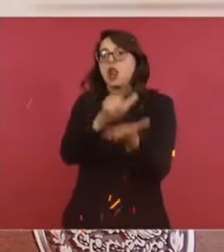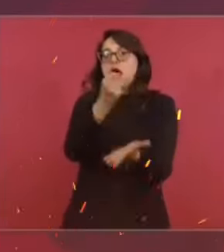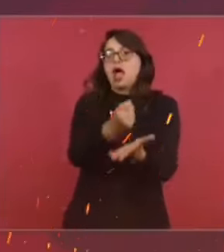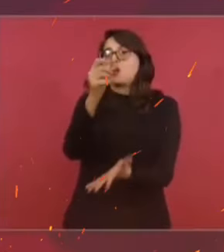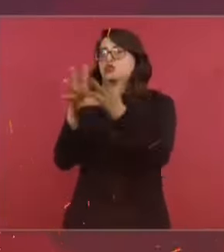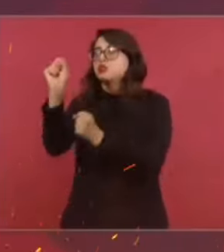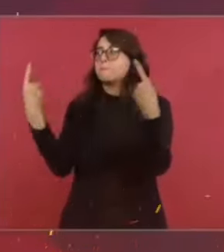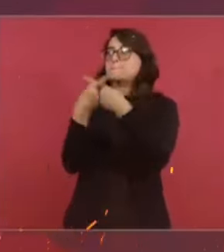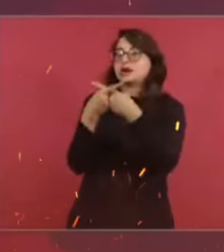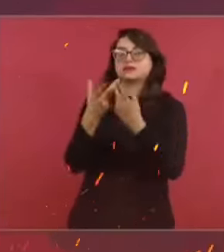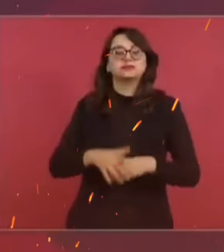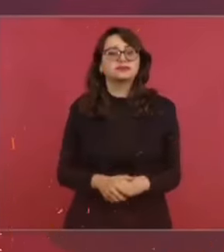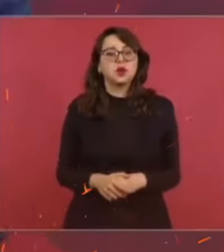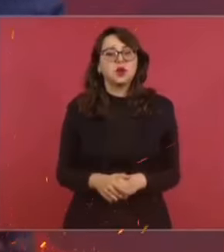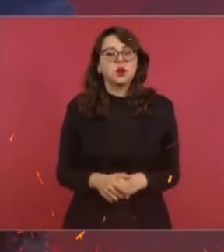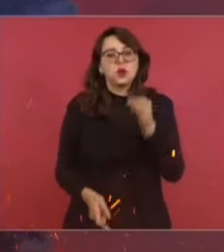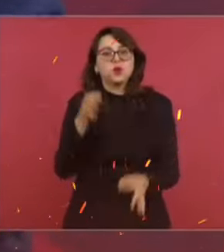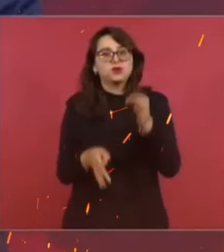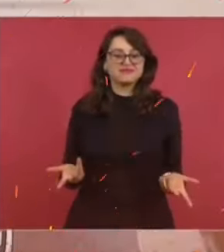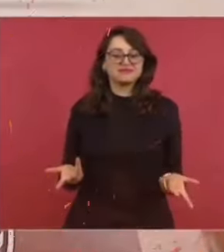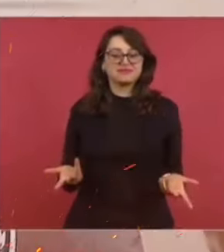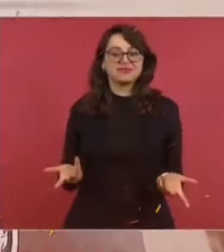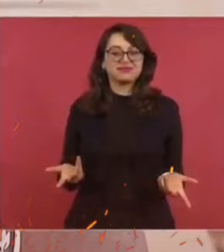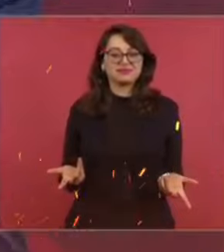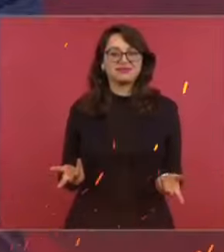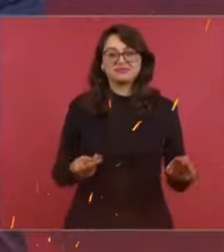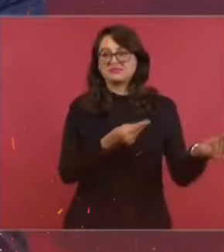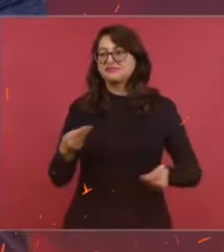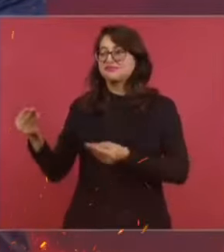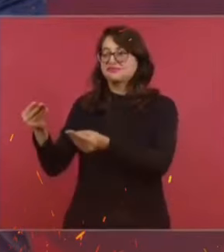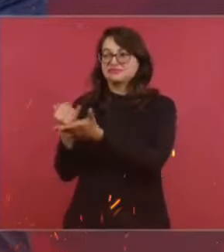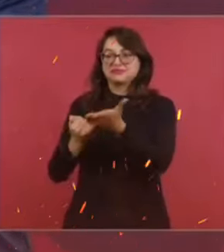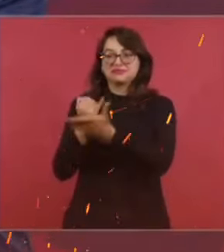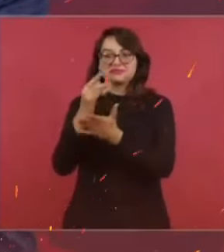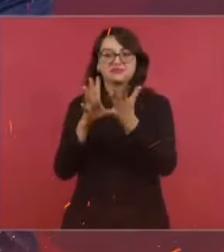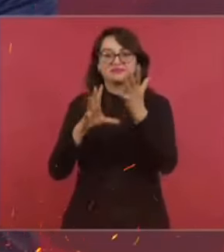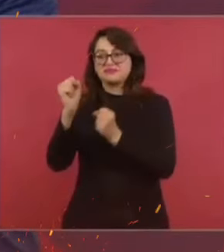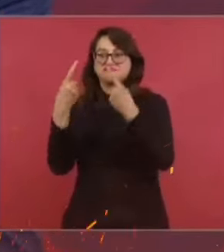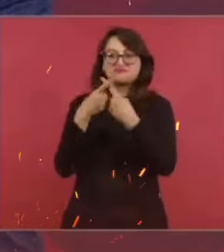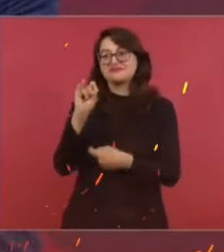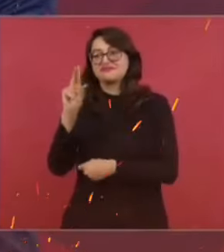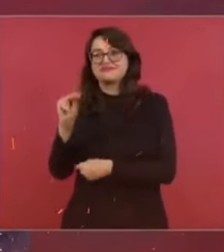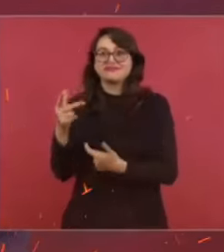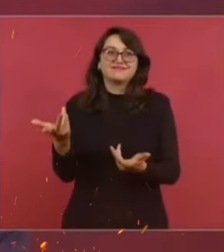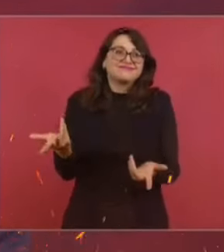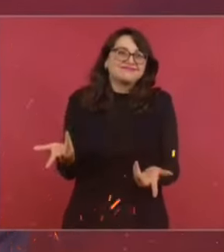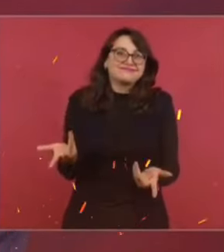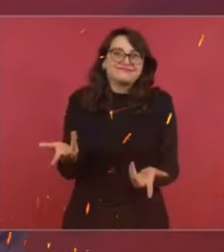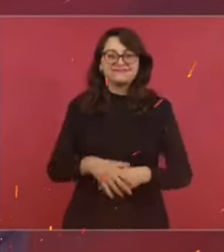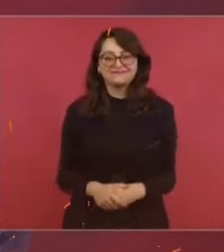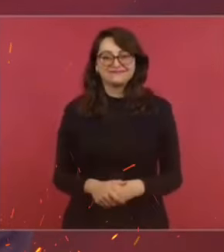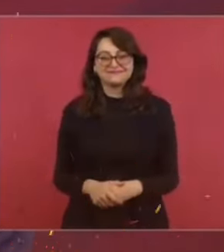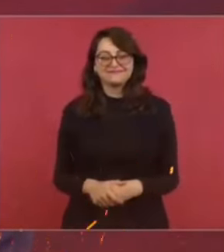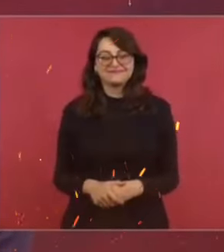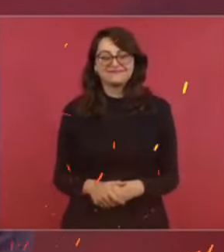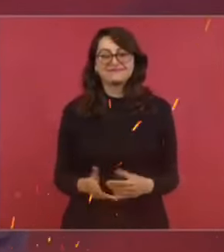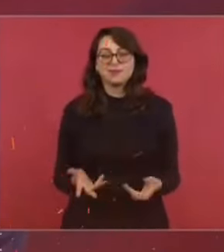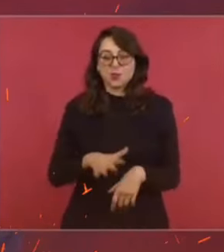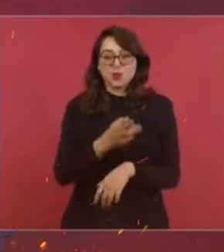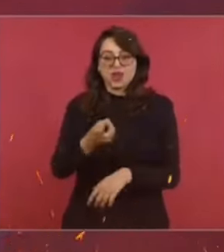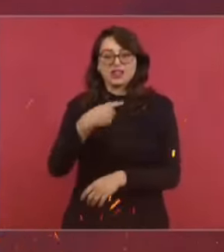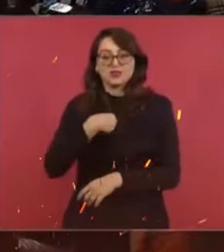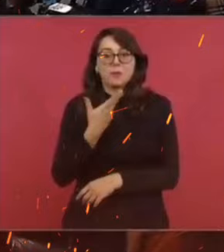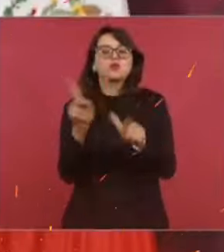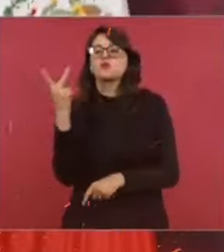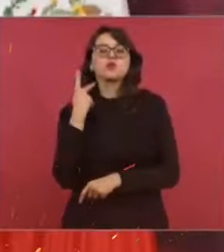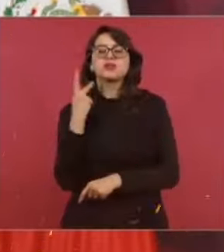¿Y quién va a resolver sobre ese recurso de inconstitucionalidad? El Poder Judicial, la Suprema Corte. Por eso quiero que abogados serios, aunque